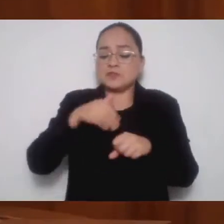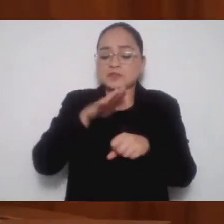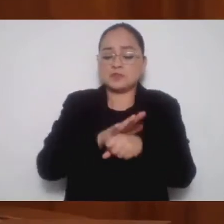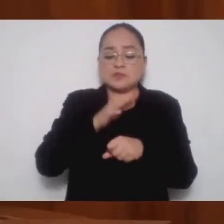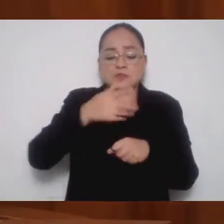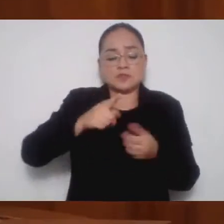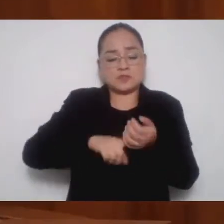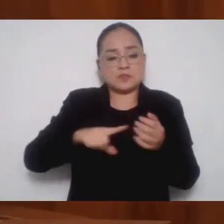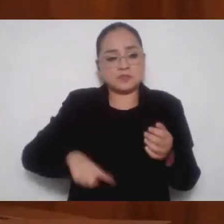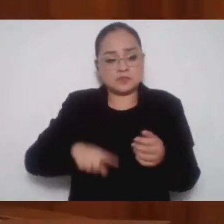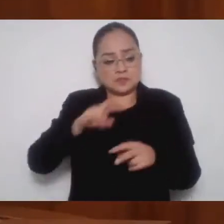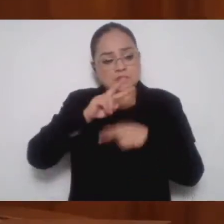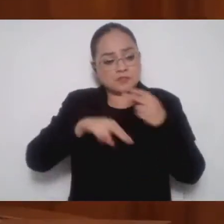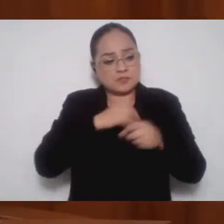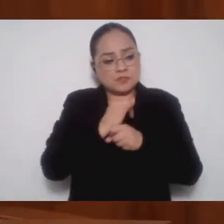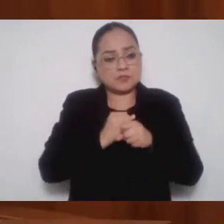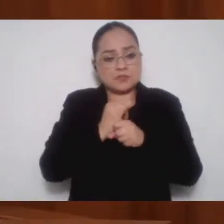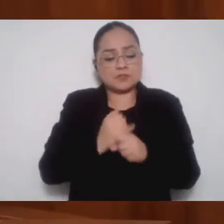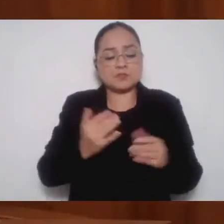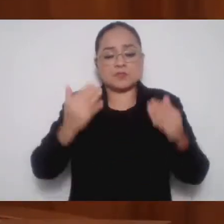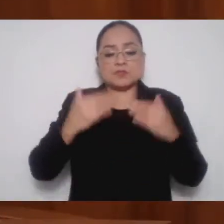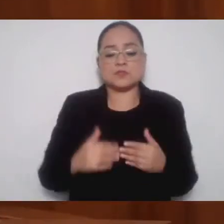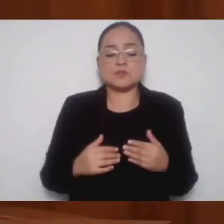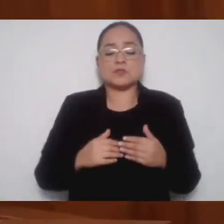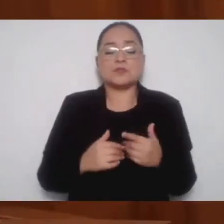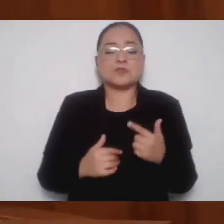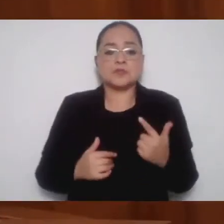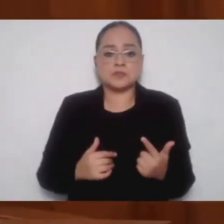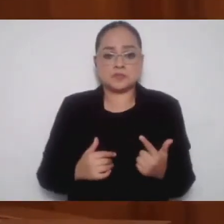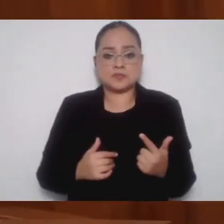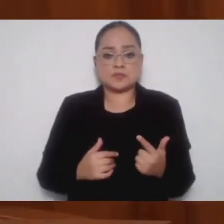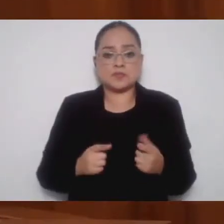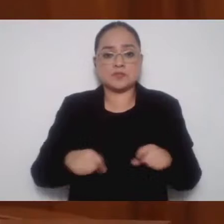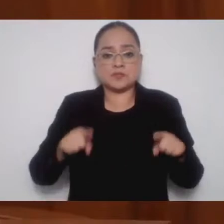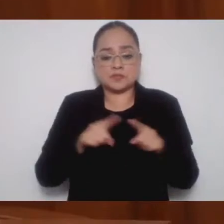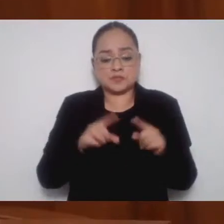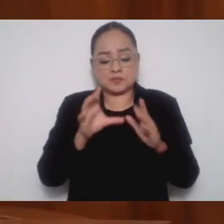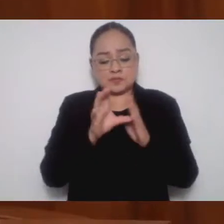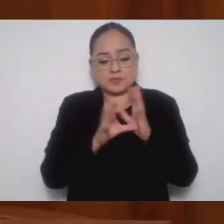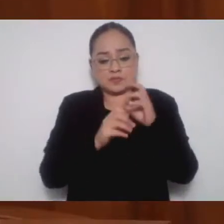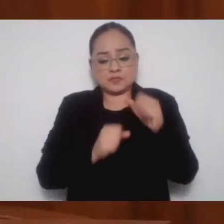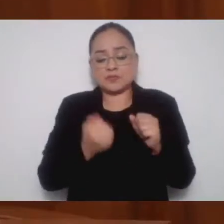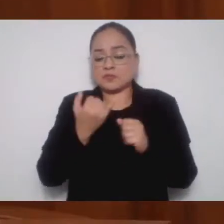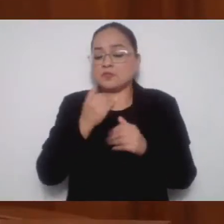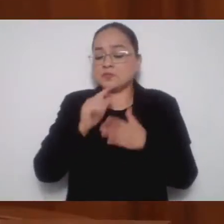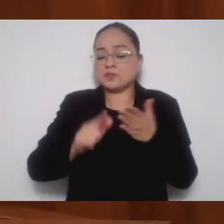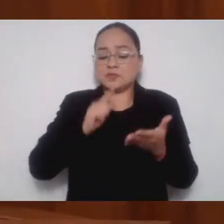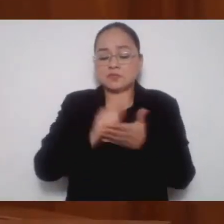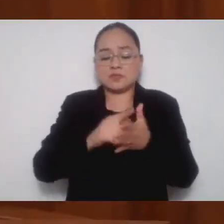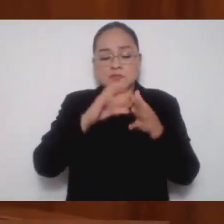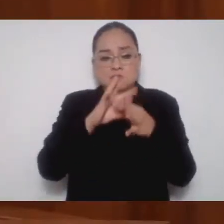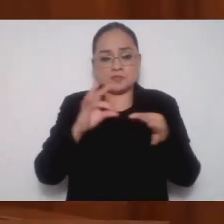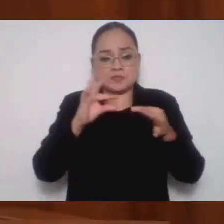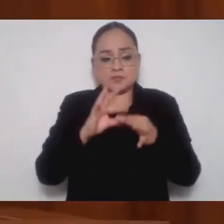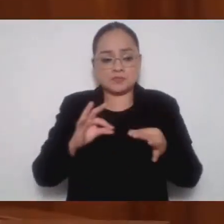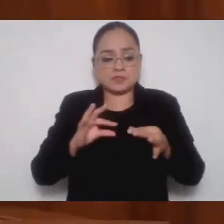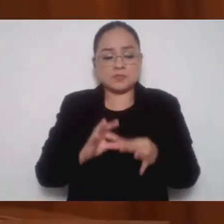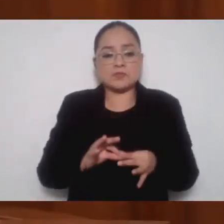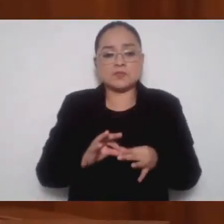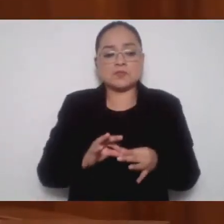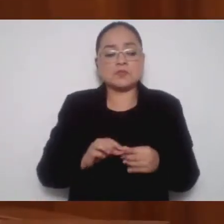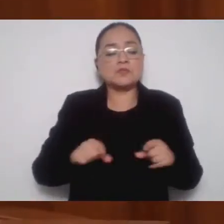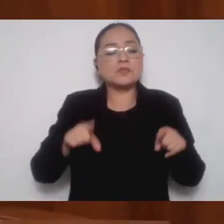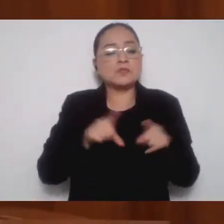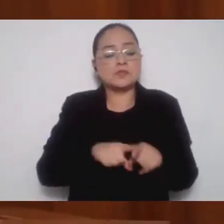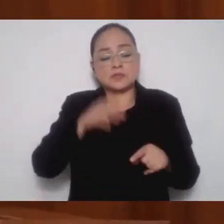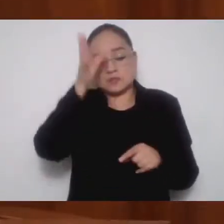pública. 7. Como lo mandata la normativa constitucional y legal conducente y el acuerdo por el